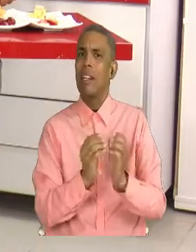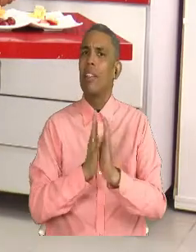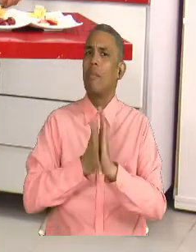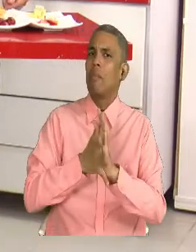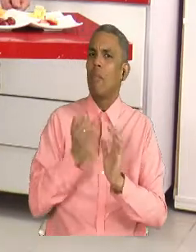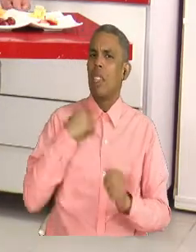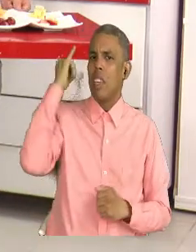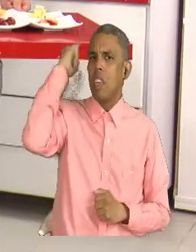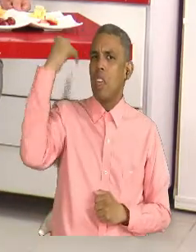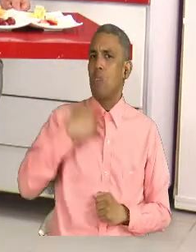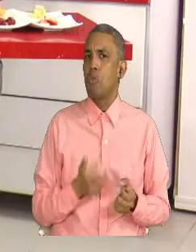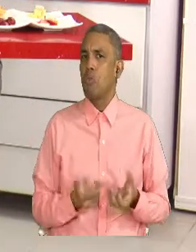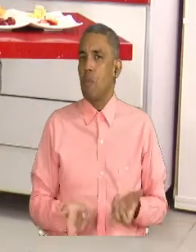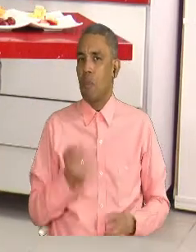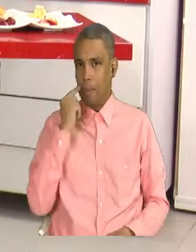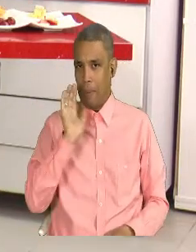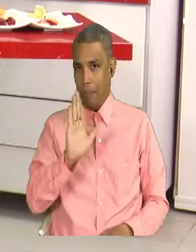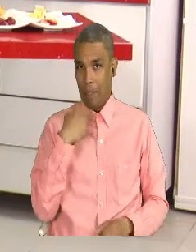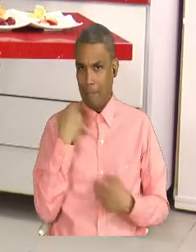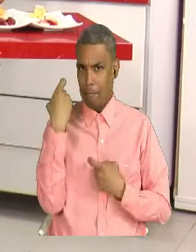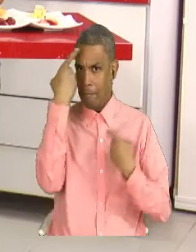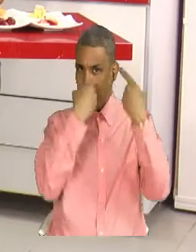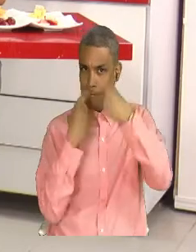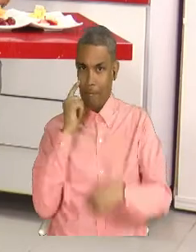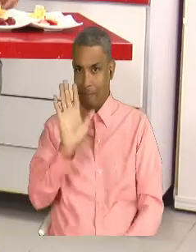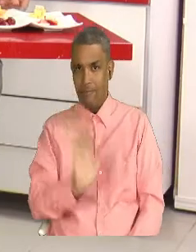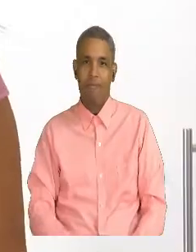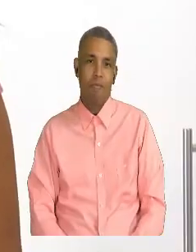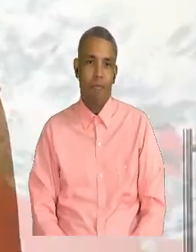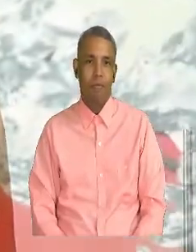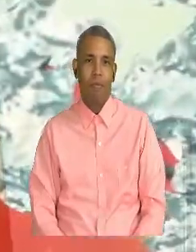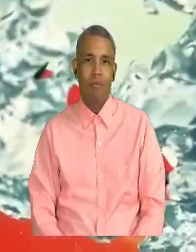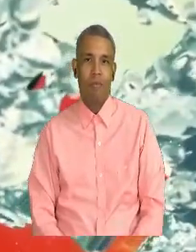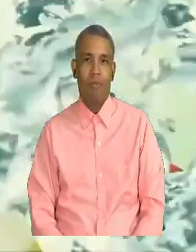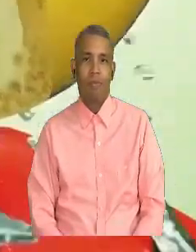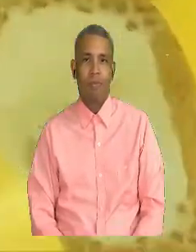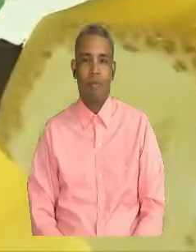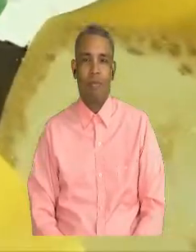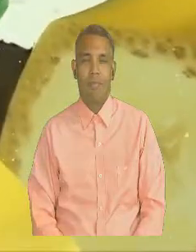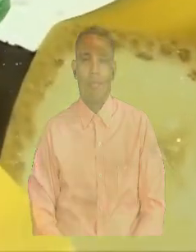mi ensamble de esta rica y deliciosa ensalada el día de hoy. Ya regresamos.